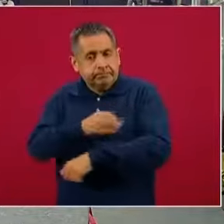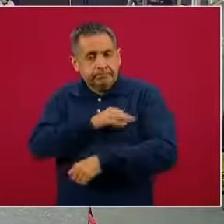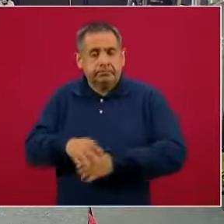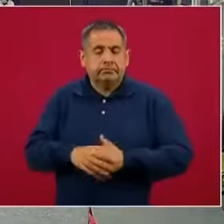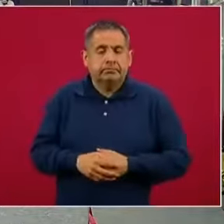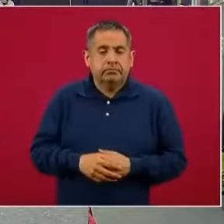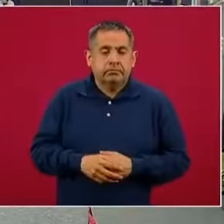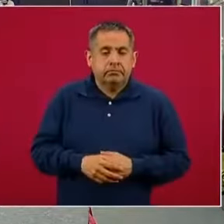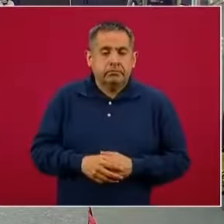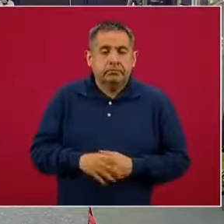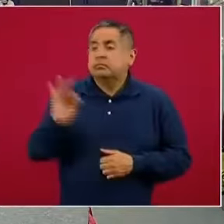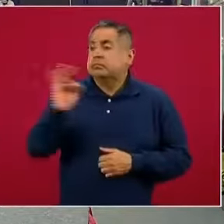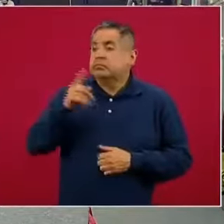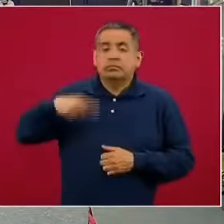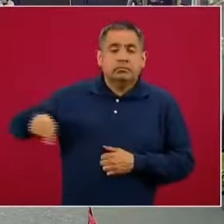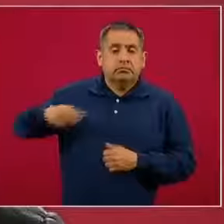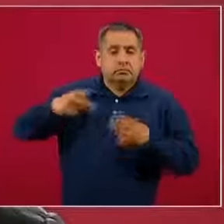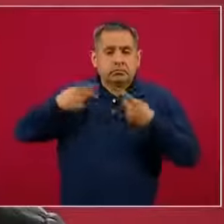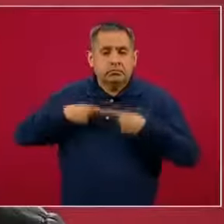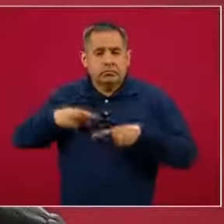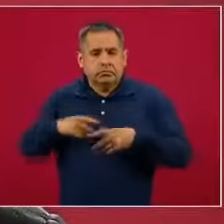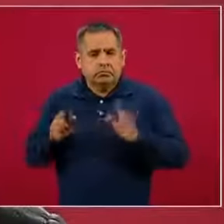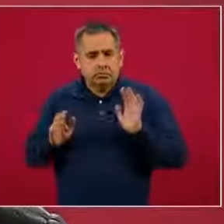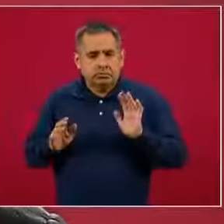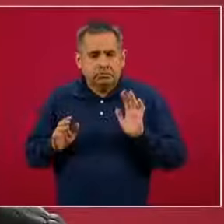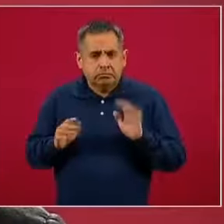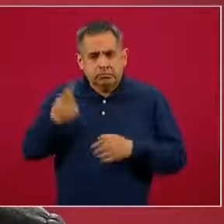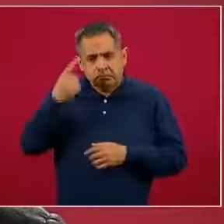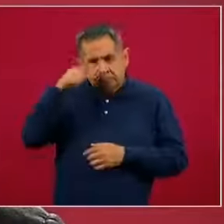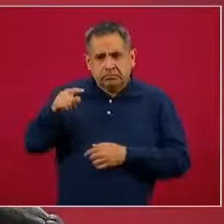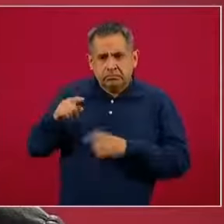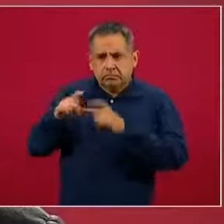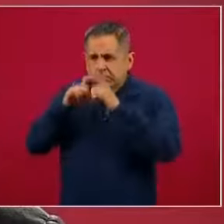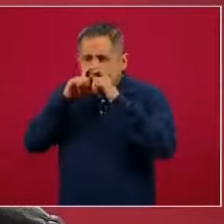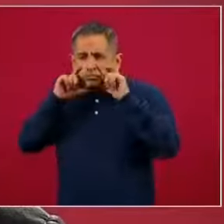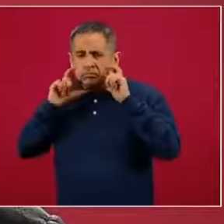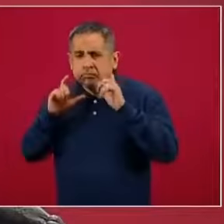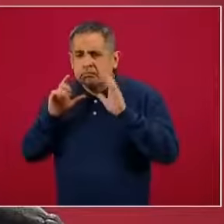Quien no está en un grupo de riesgo no tiene indicación para vacunarse contra la influenza,